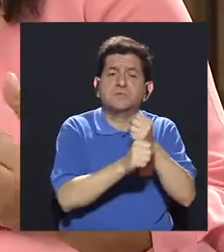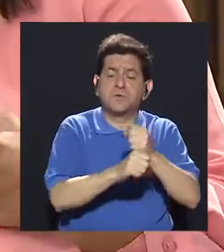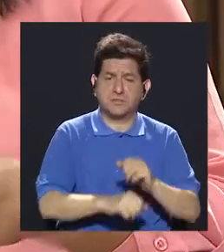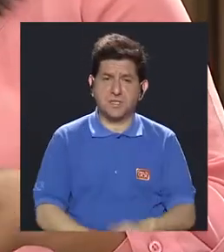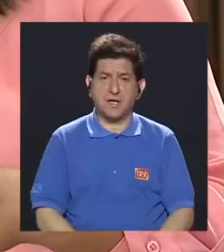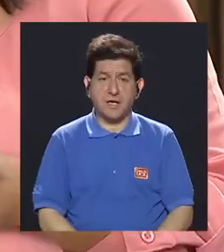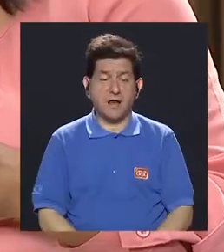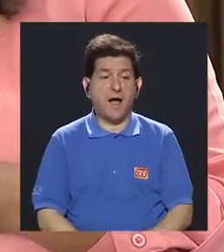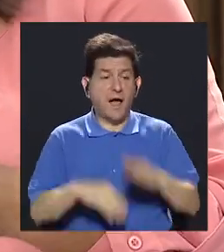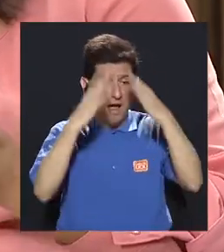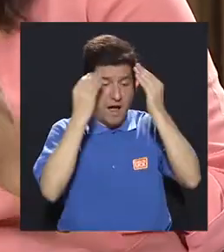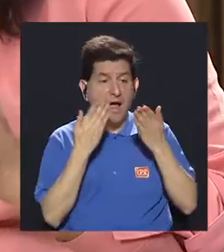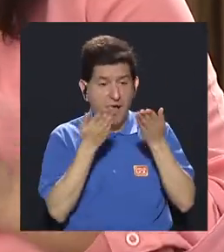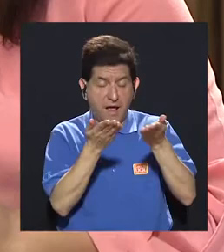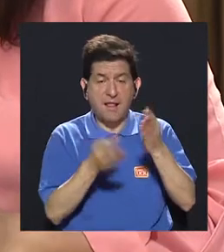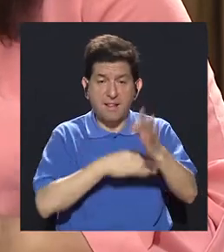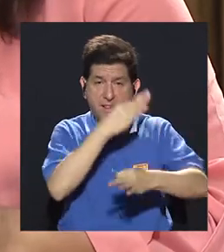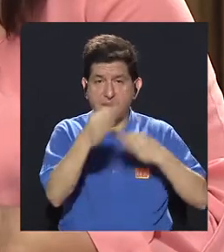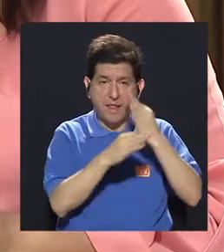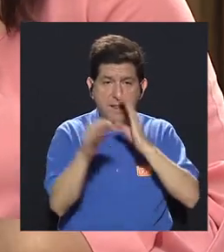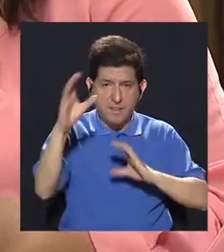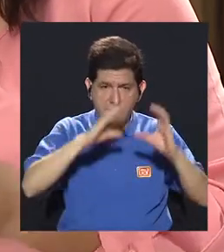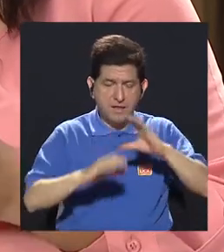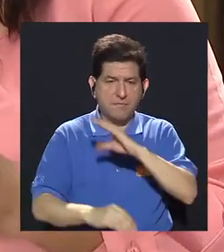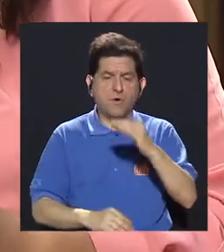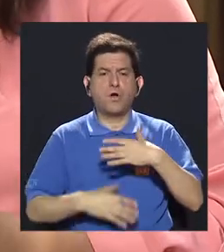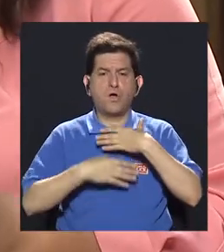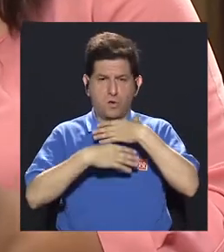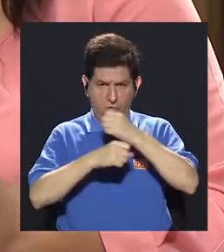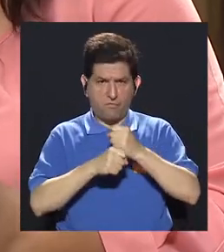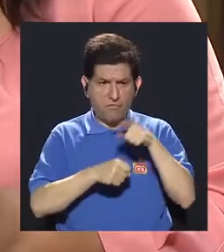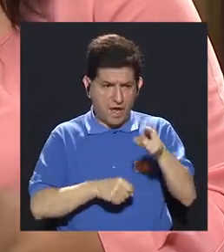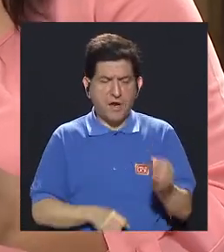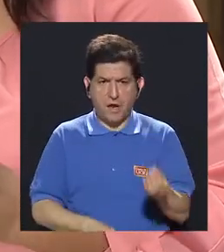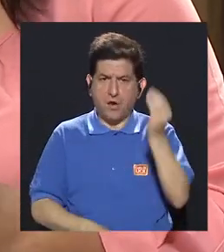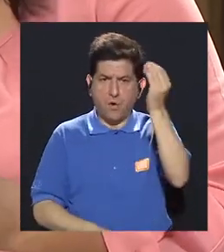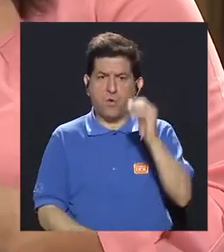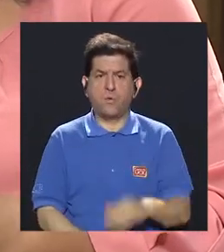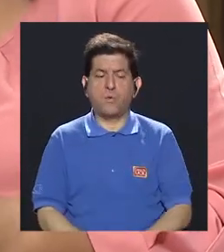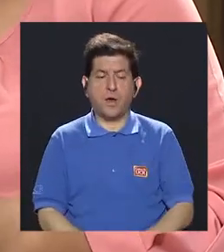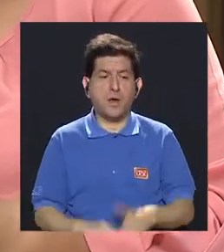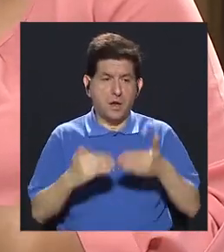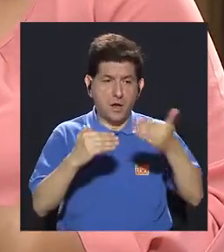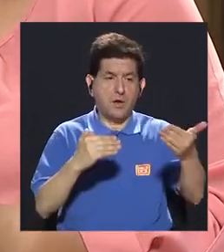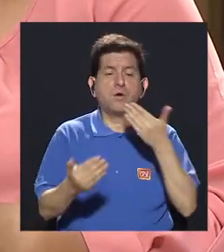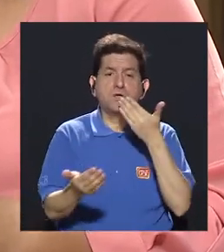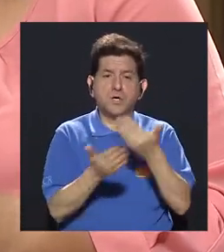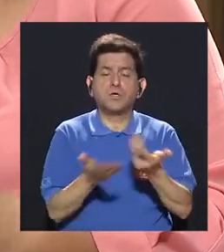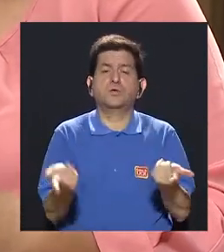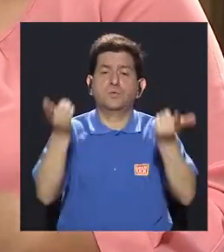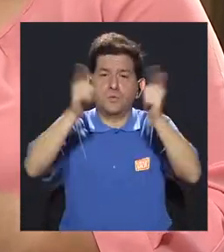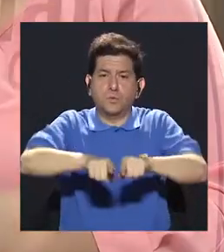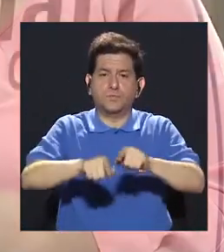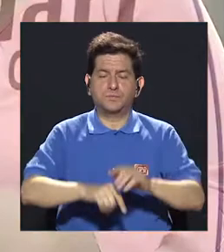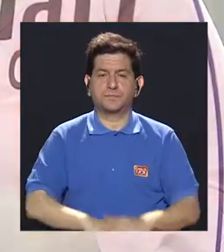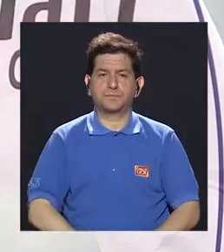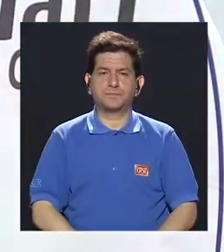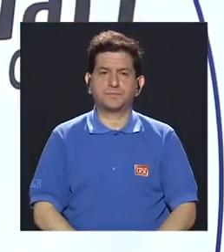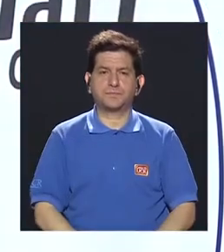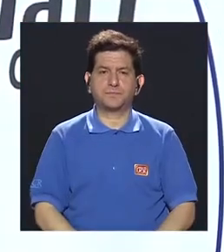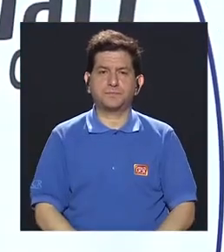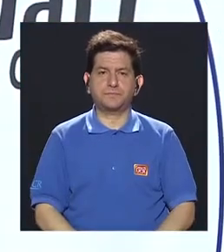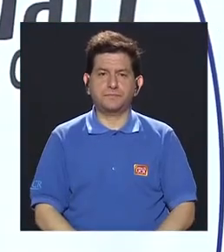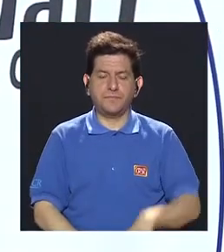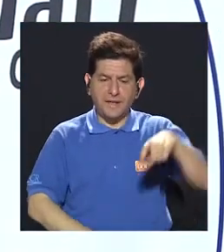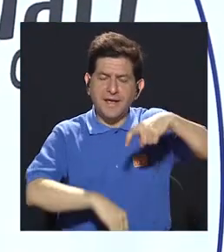esto o lo otro. Entonces, cuando les damos información científica y confiamos en ellos, cosas muy buenas suceden.